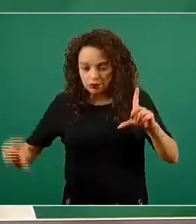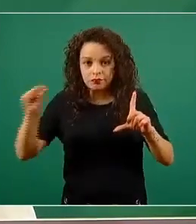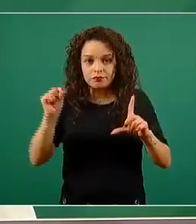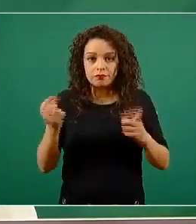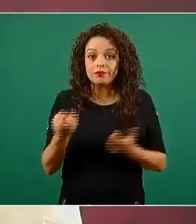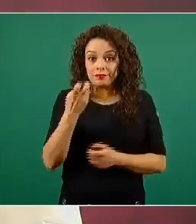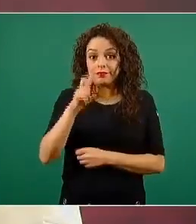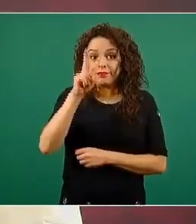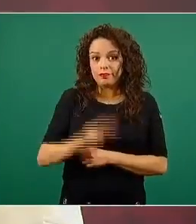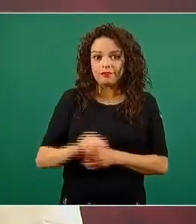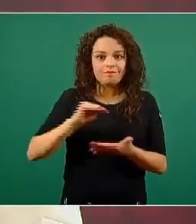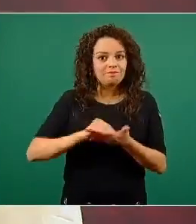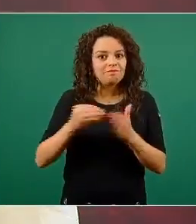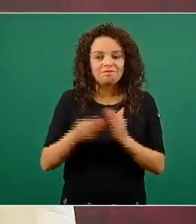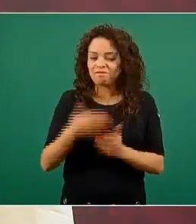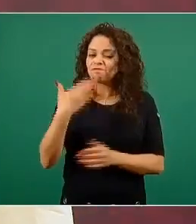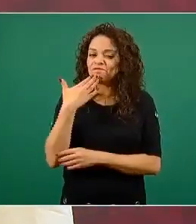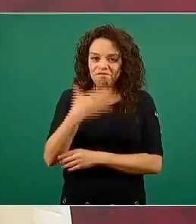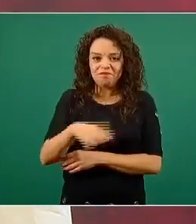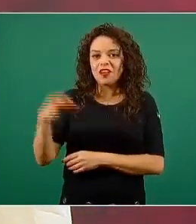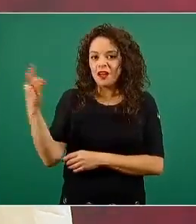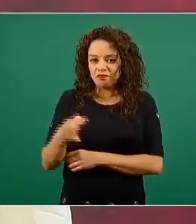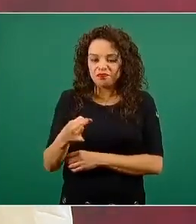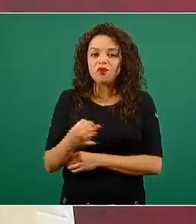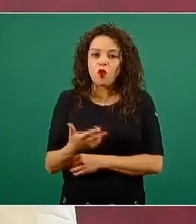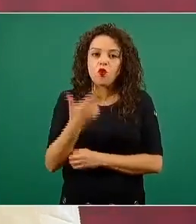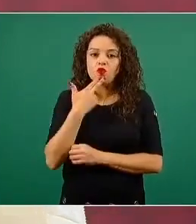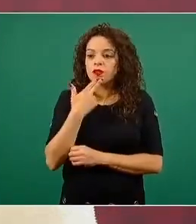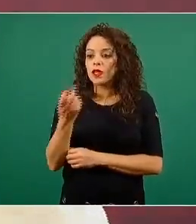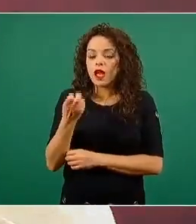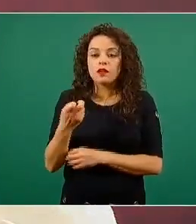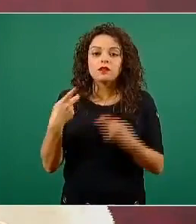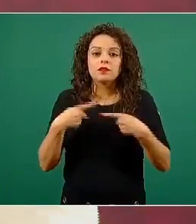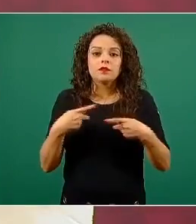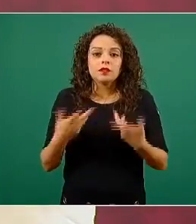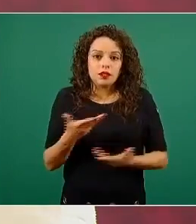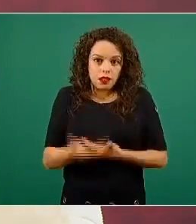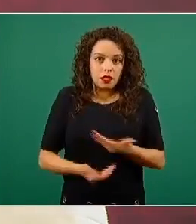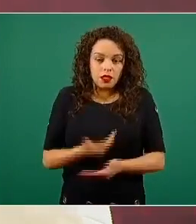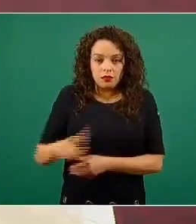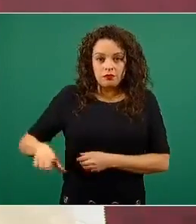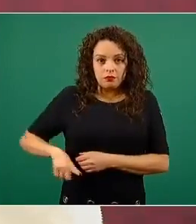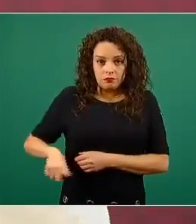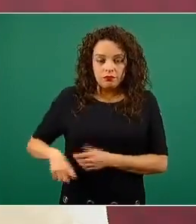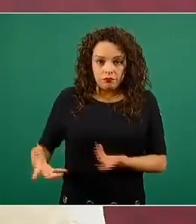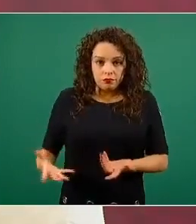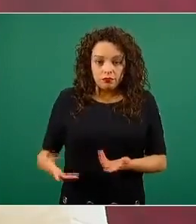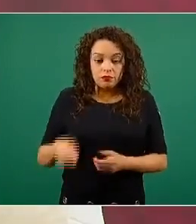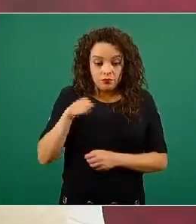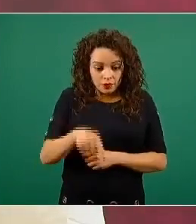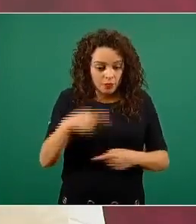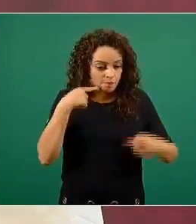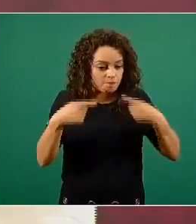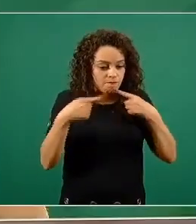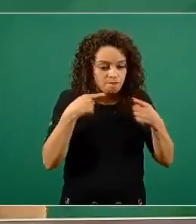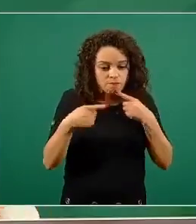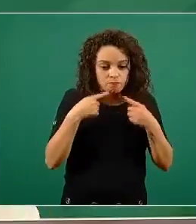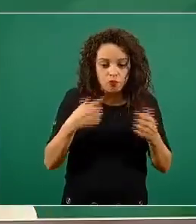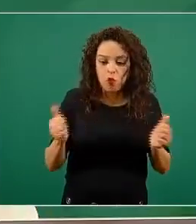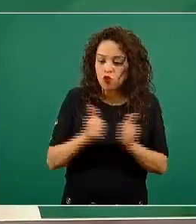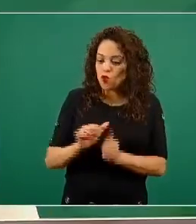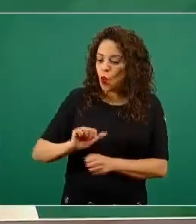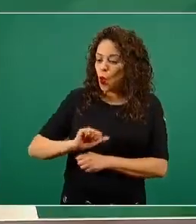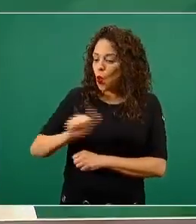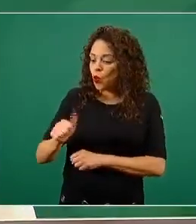estrategia muy, muy acertada utilizar a este personal que coordinará a otro personal de salud para